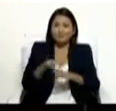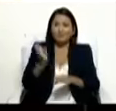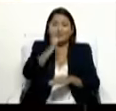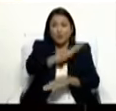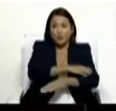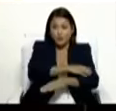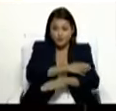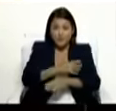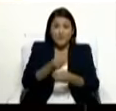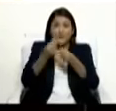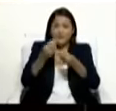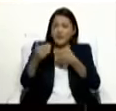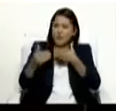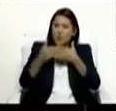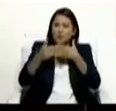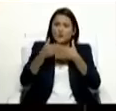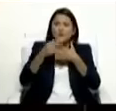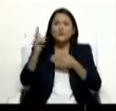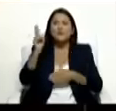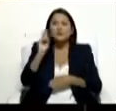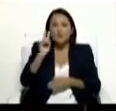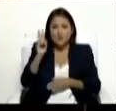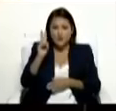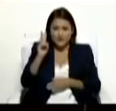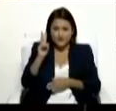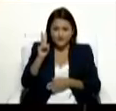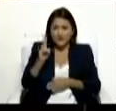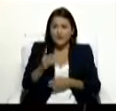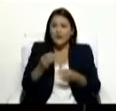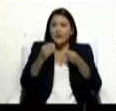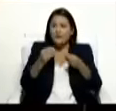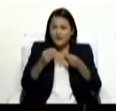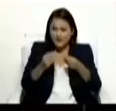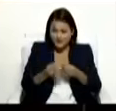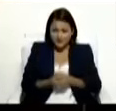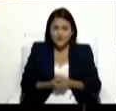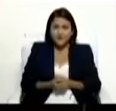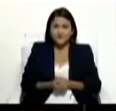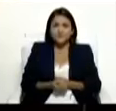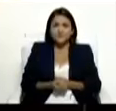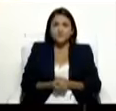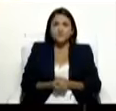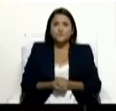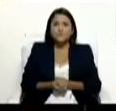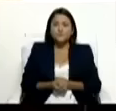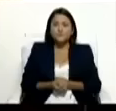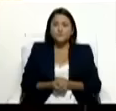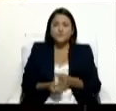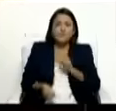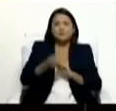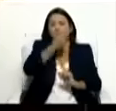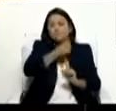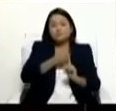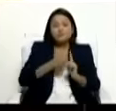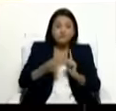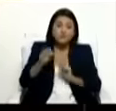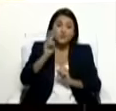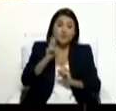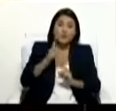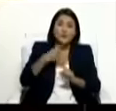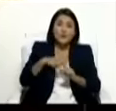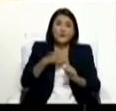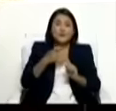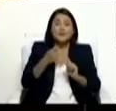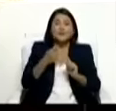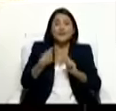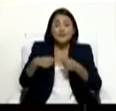para atacar a nuestro pueblo, para herir el estado de bienestar y también para intentar